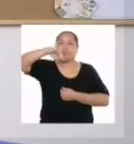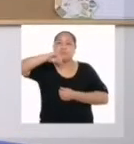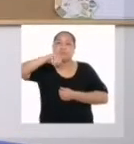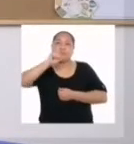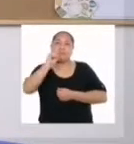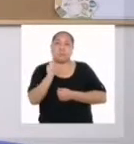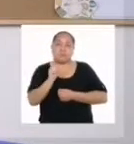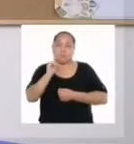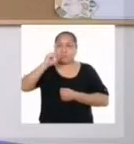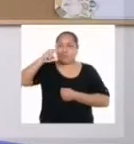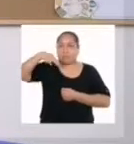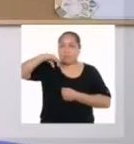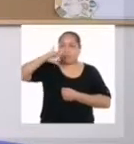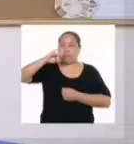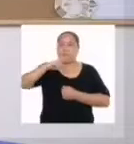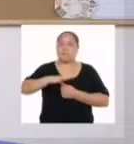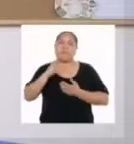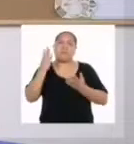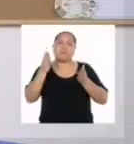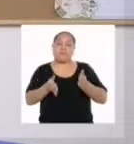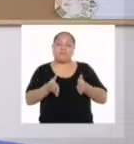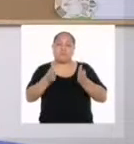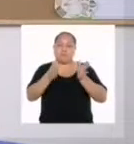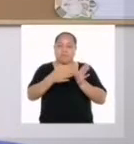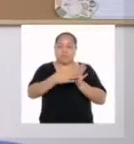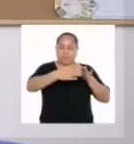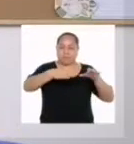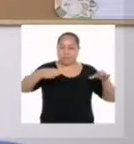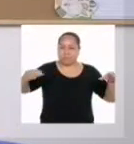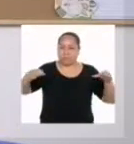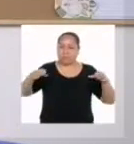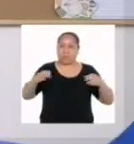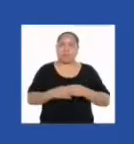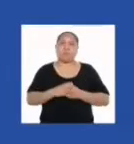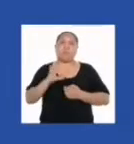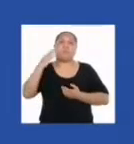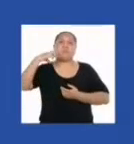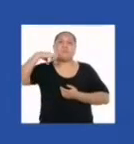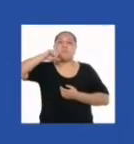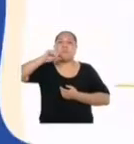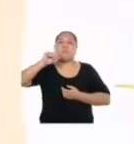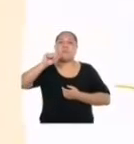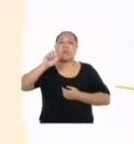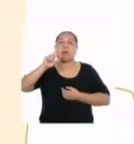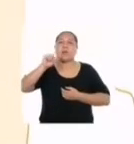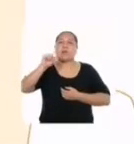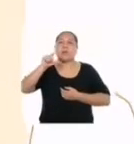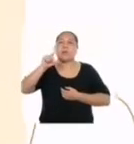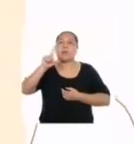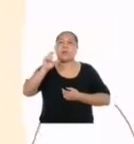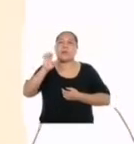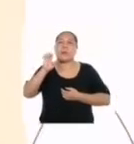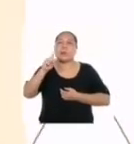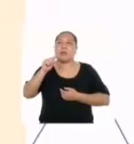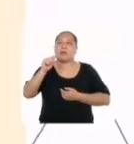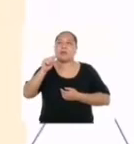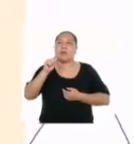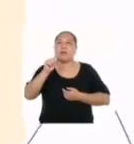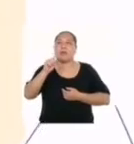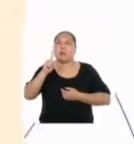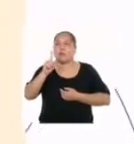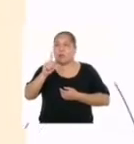de infiltración es como la de un prisma rectangular o paralelepípedo. Observen este